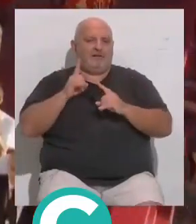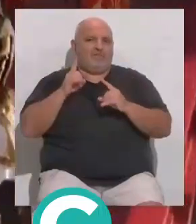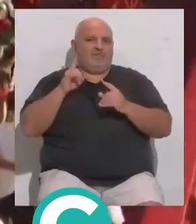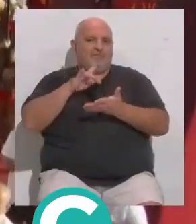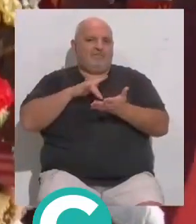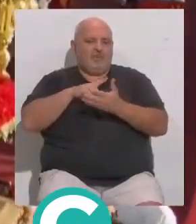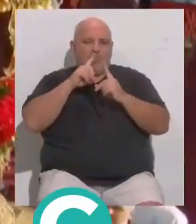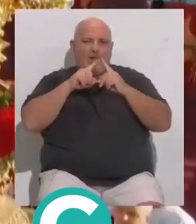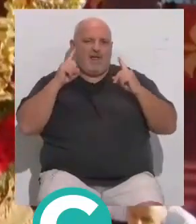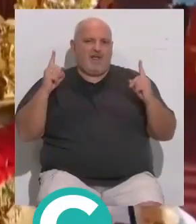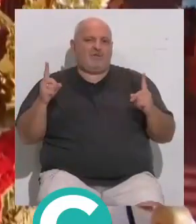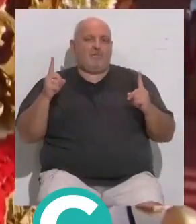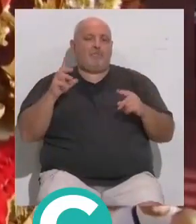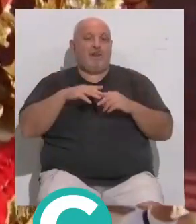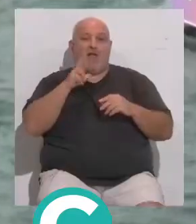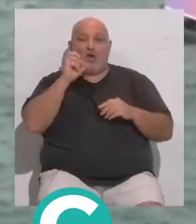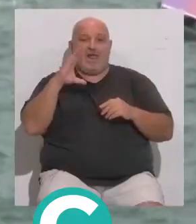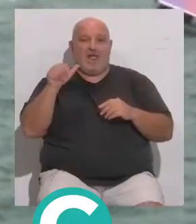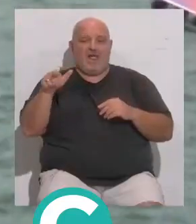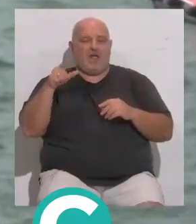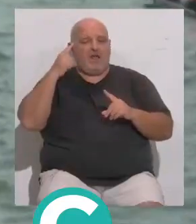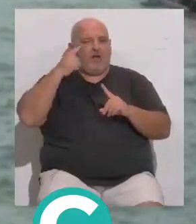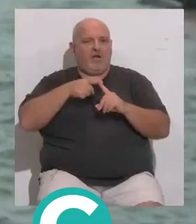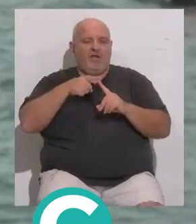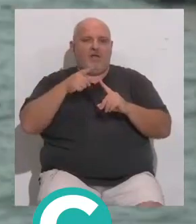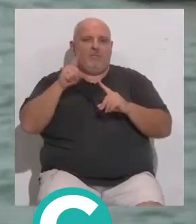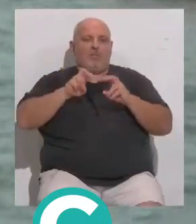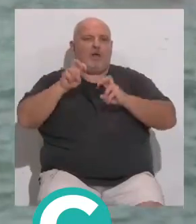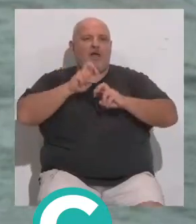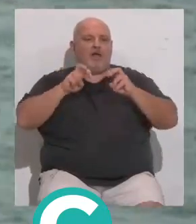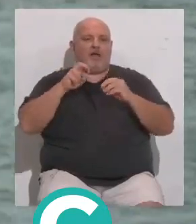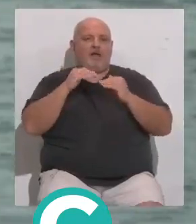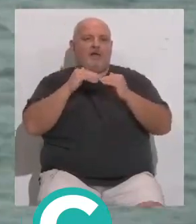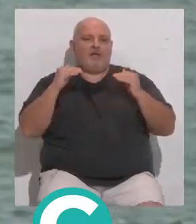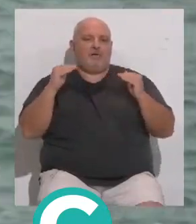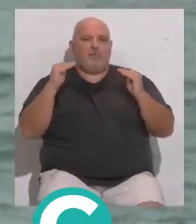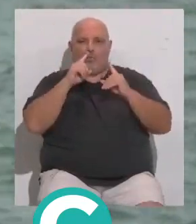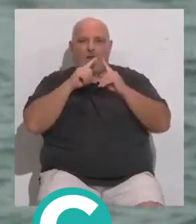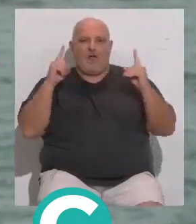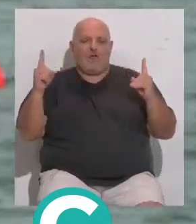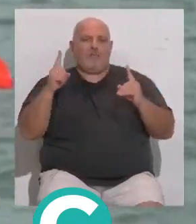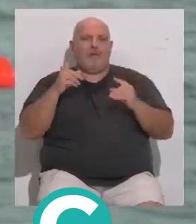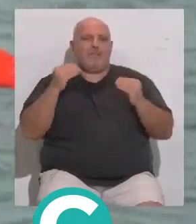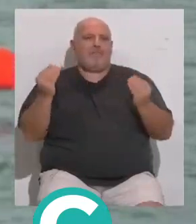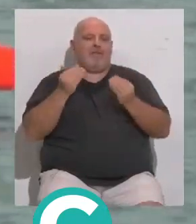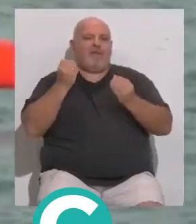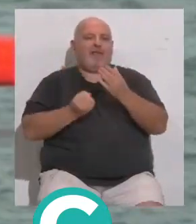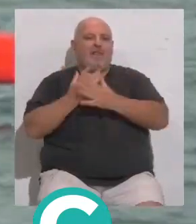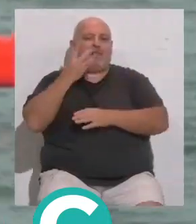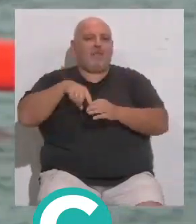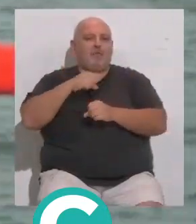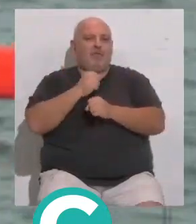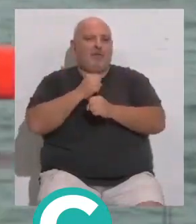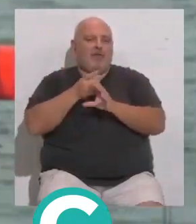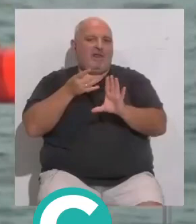durante todo el año. Para Horeca sigue siendo la clave la desestacionalización para el desarrollo del sector y la creación de empleo